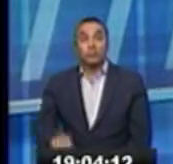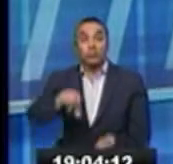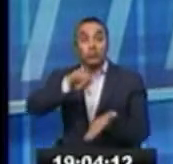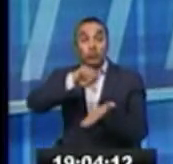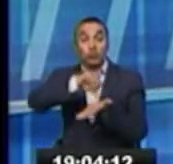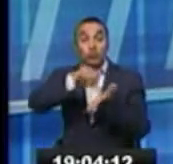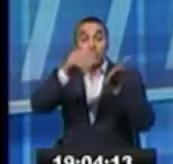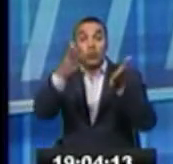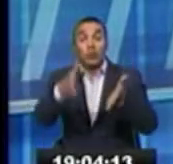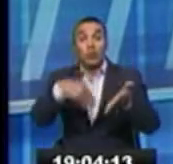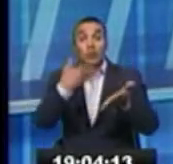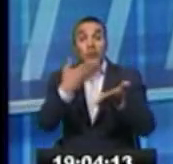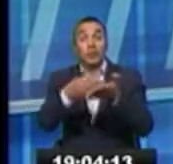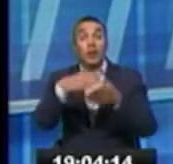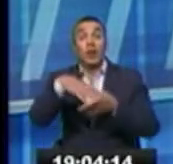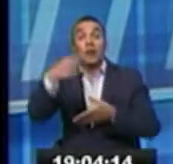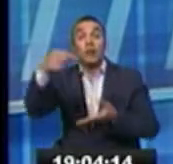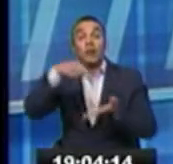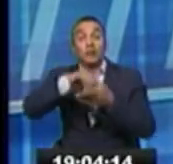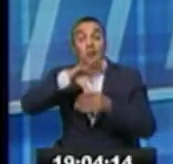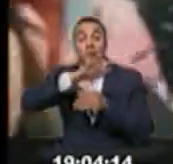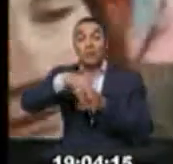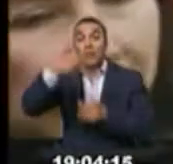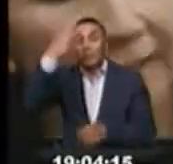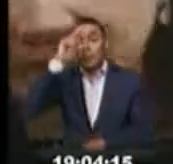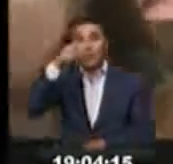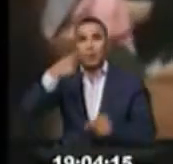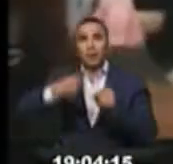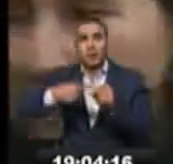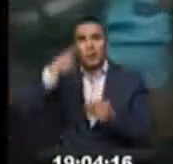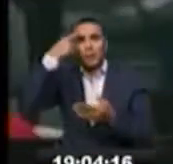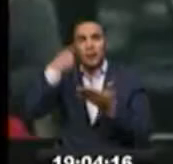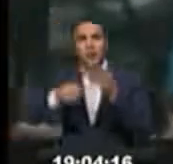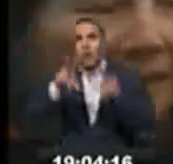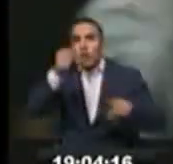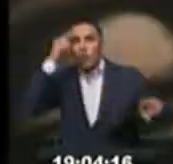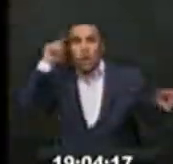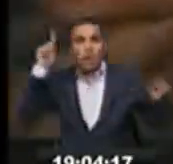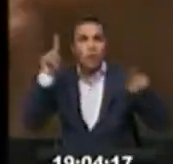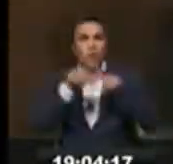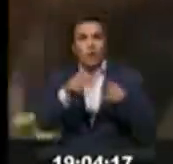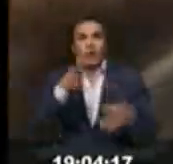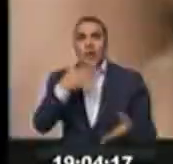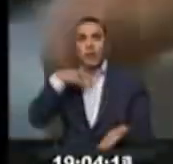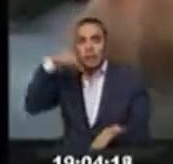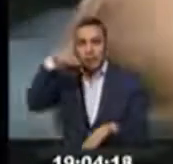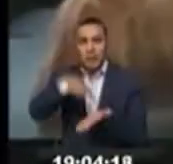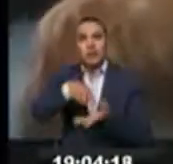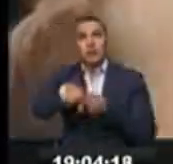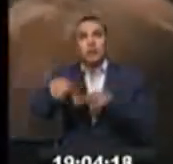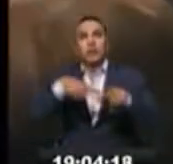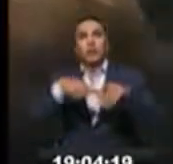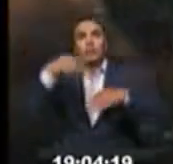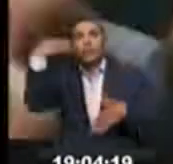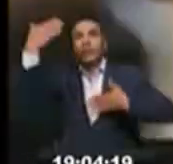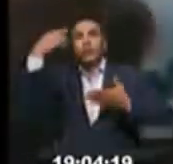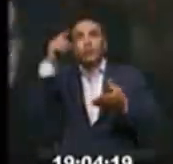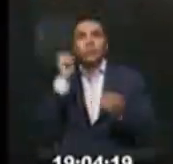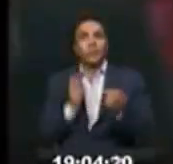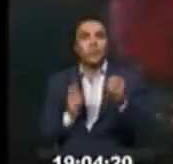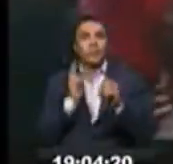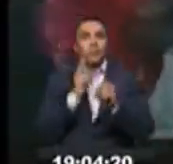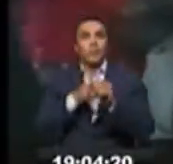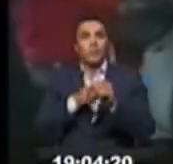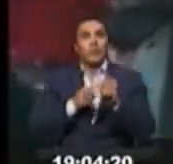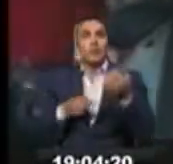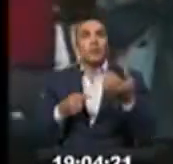Ciudadanos acudieron a los exteriores de la Embajada de México en Quito para rechazar la presencia en esa sede diplomática de políticos afines al